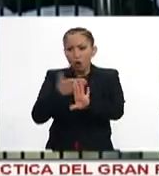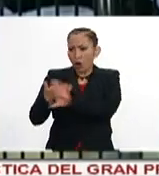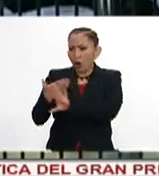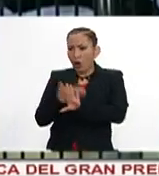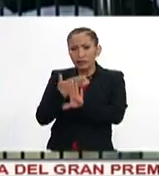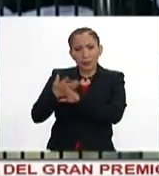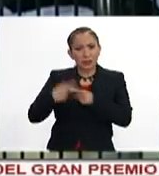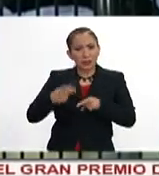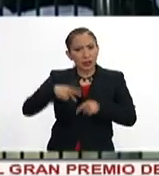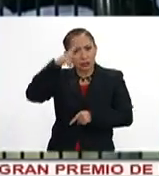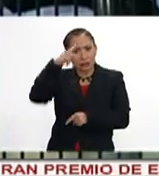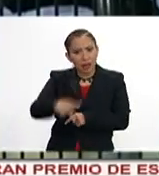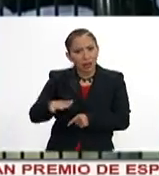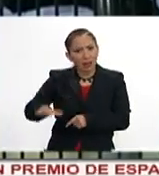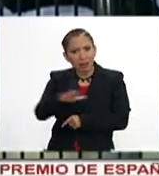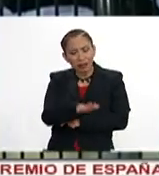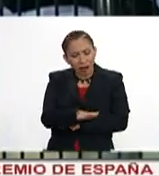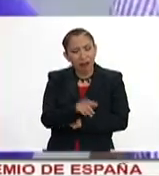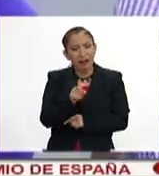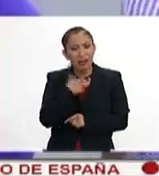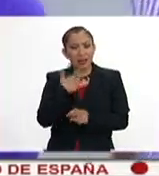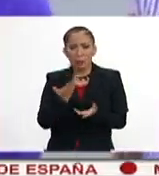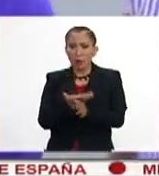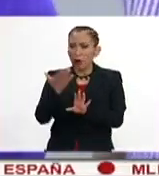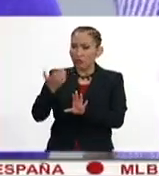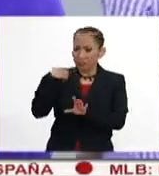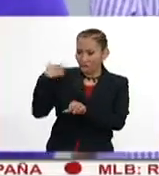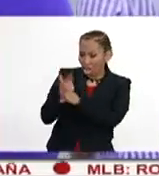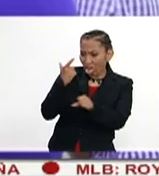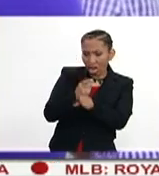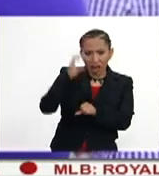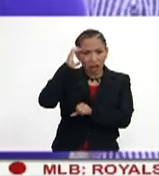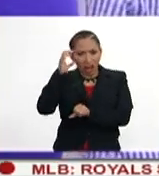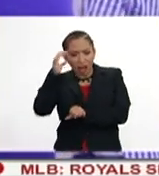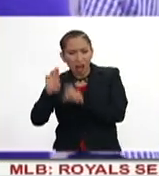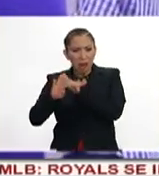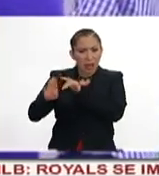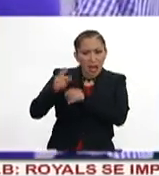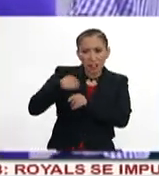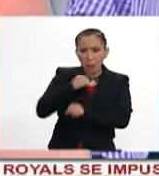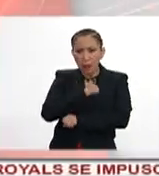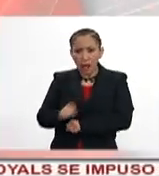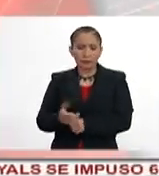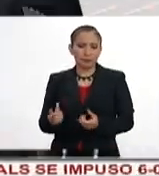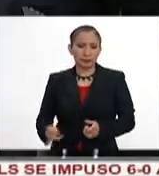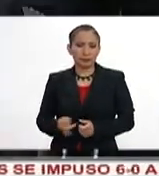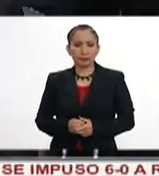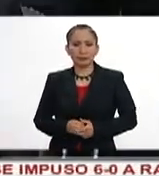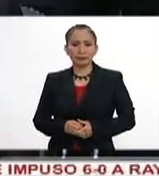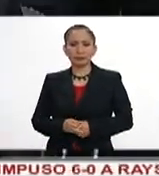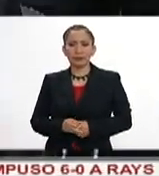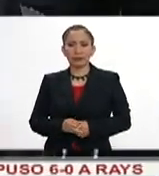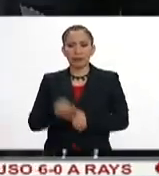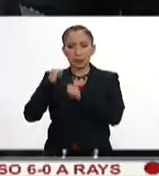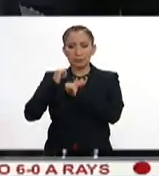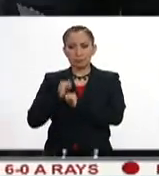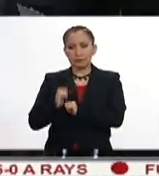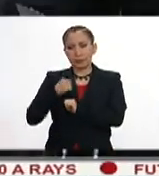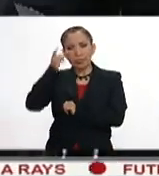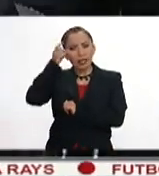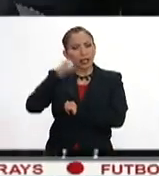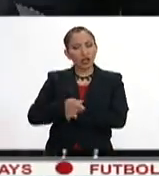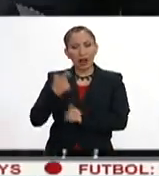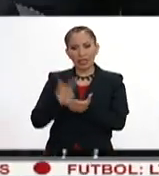los connacionales y está criminalizando el fenómeno migratorio. El director interno